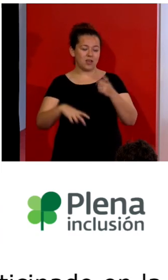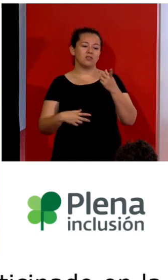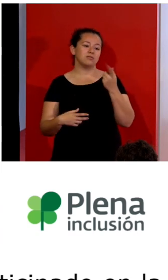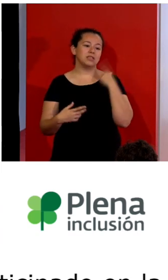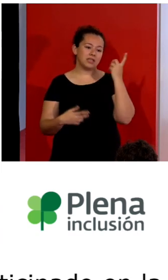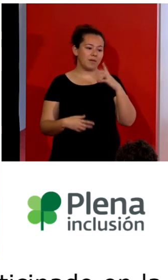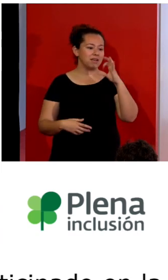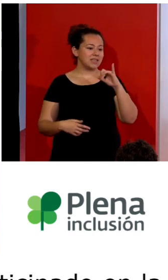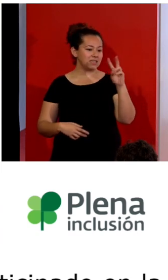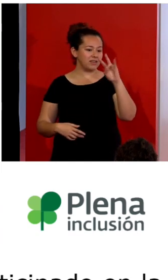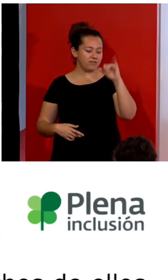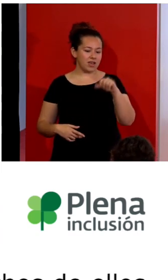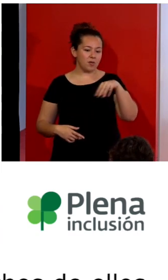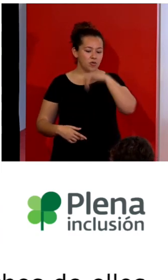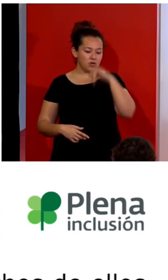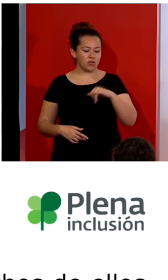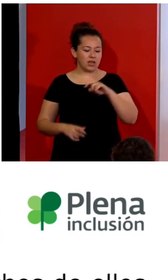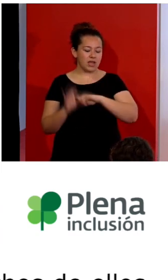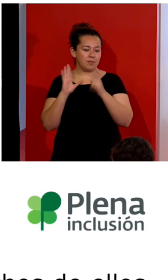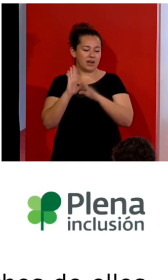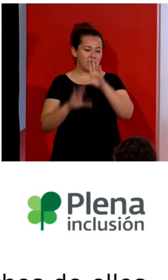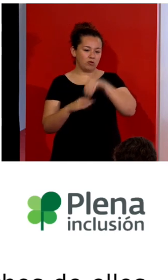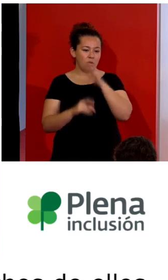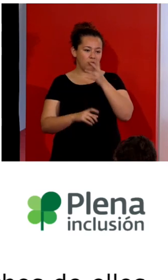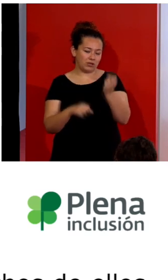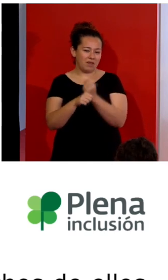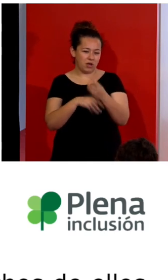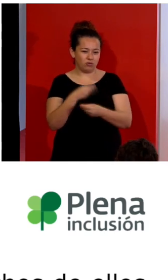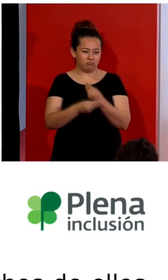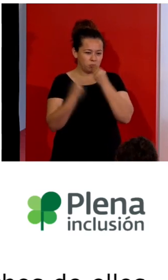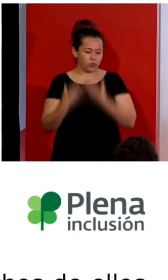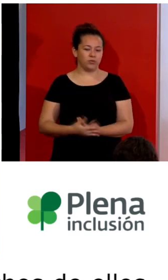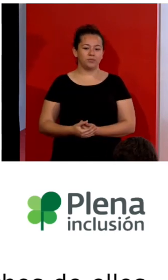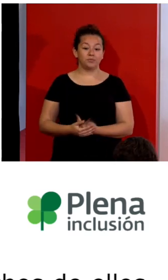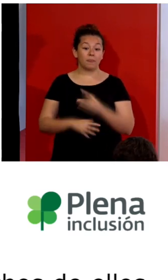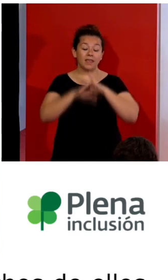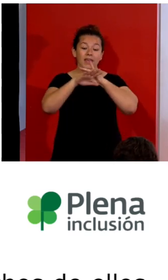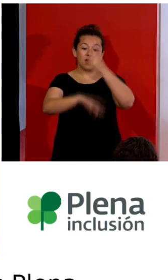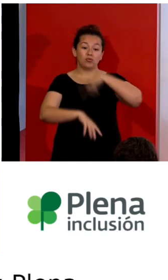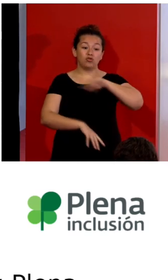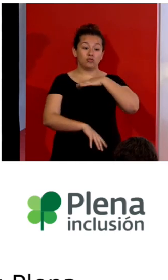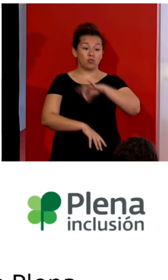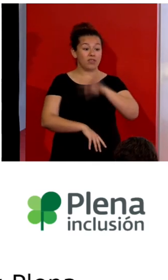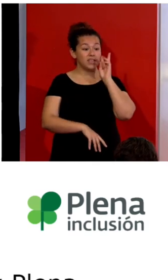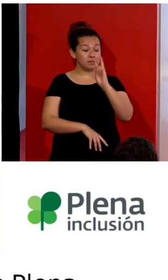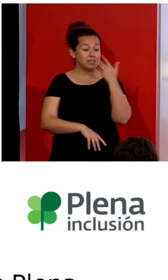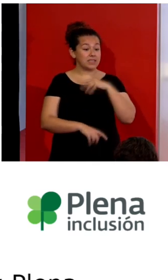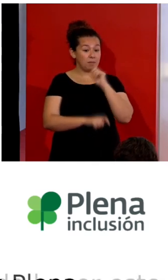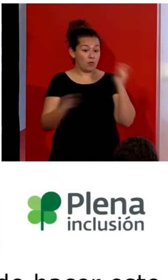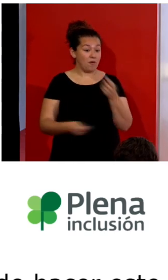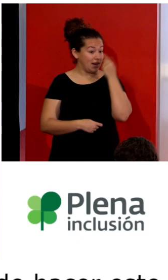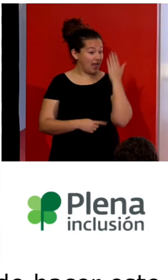Silvia Muñoz y a Plena Inclusión por darnos la oportunidad de hacer este trabajo. Bueno, la guía que vais a poder ver cuando esté